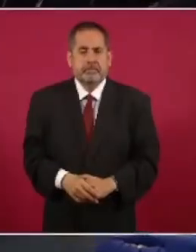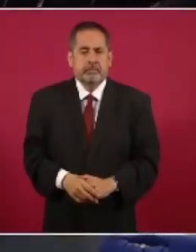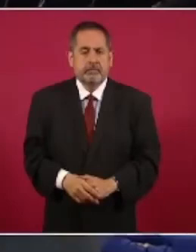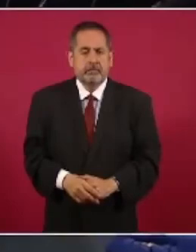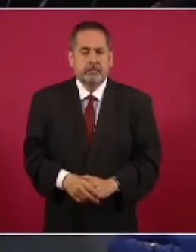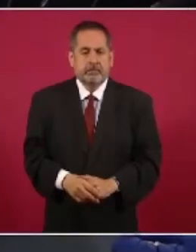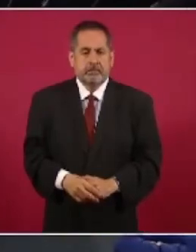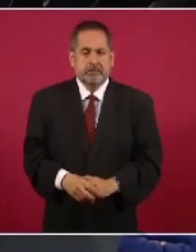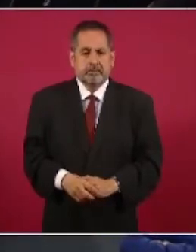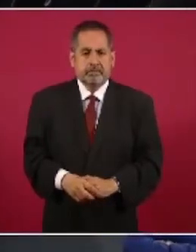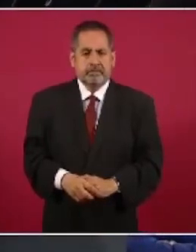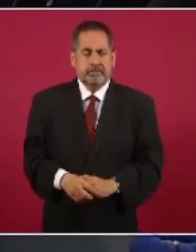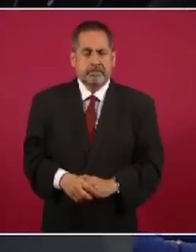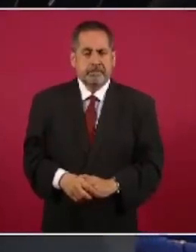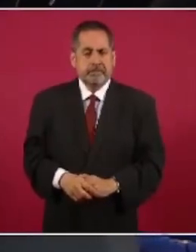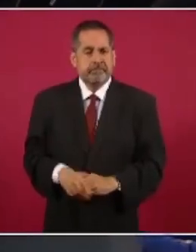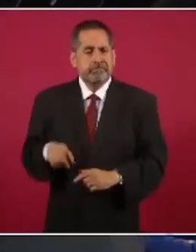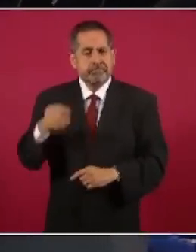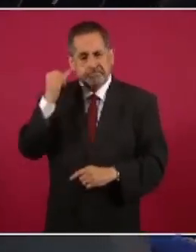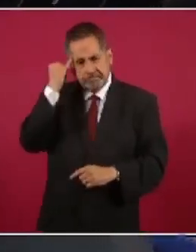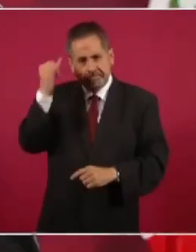la valoración y se llegó